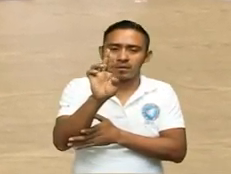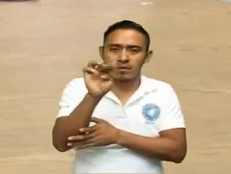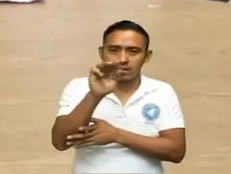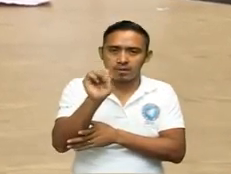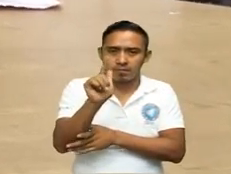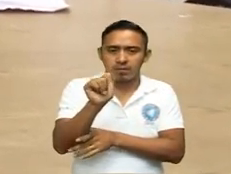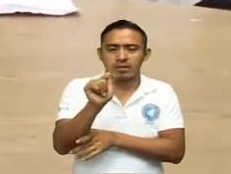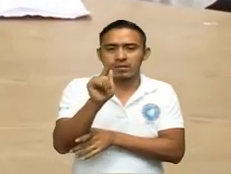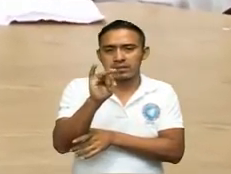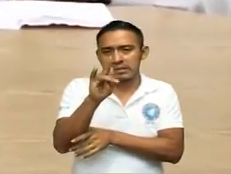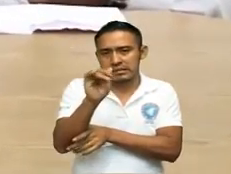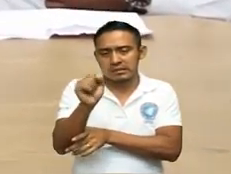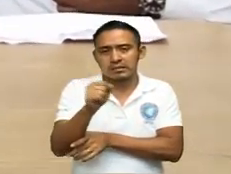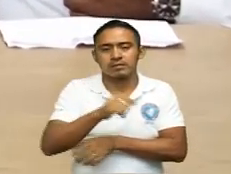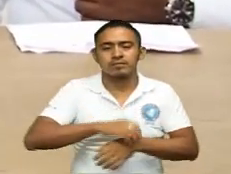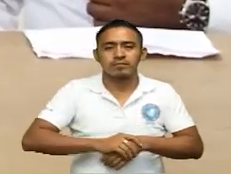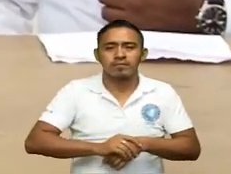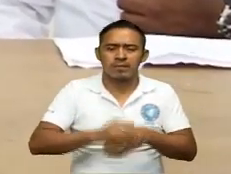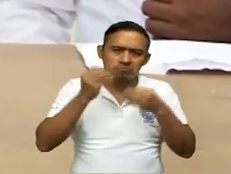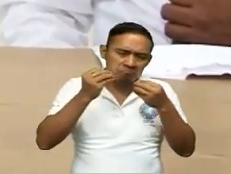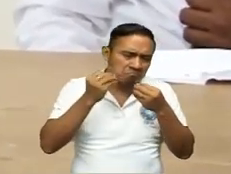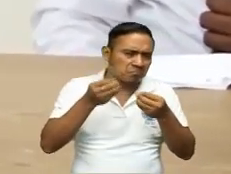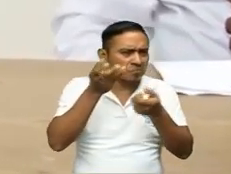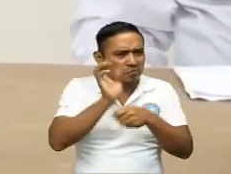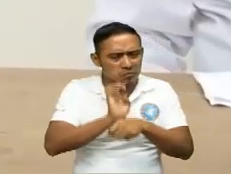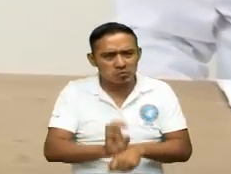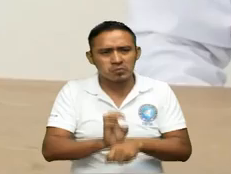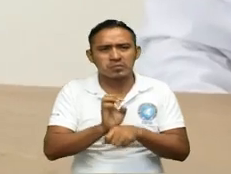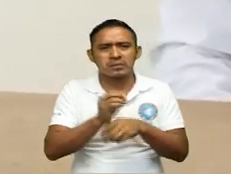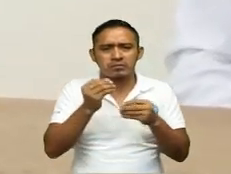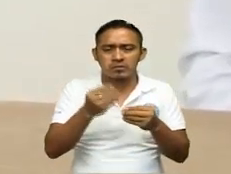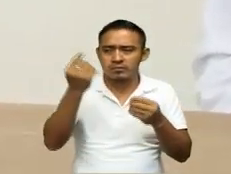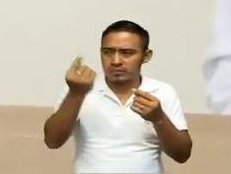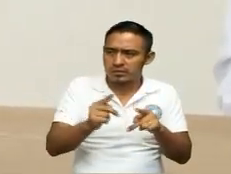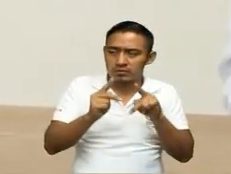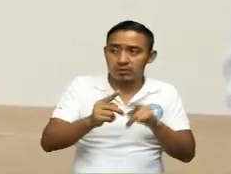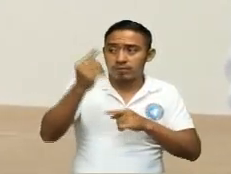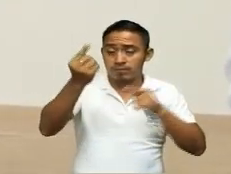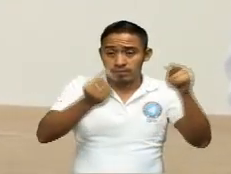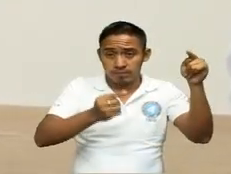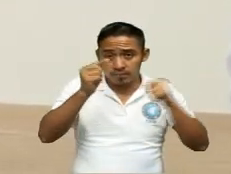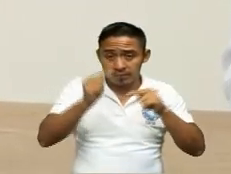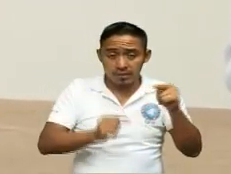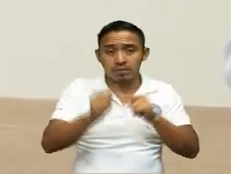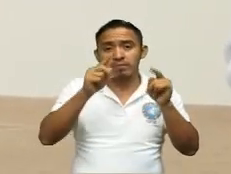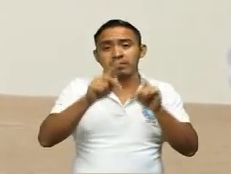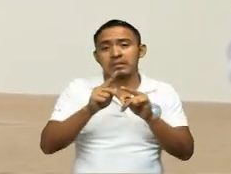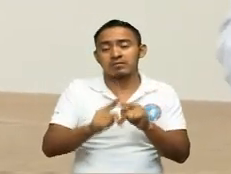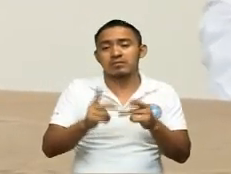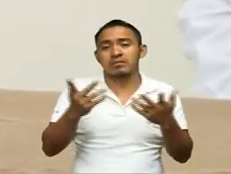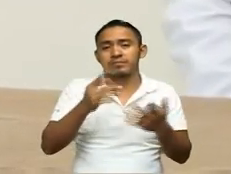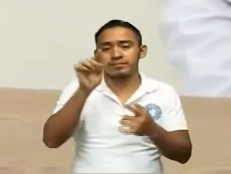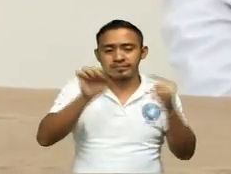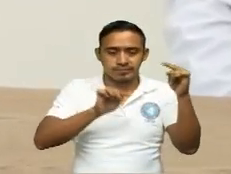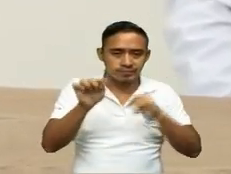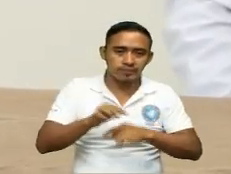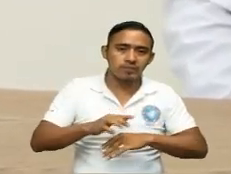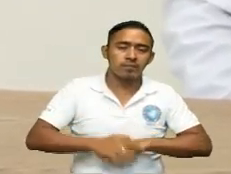superficiales. Es muy frecuente, acá en el Centro Nacional de Dermatología están dentro de las primeras 10 causas de consulta en nuestro hospital.